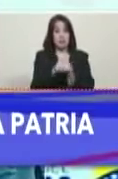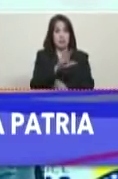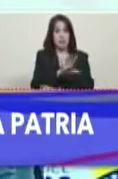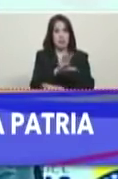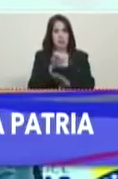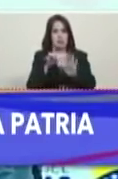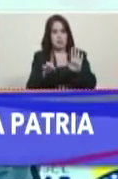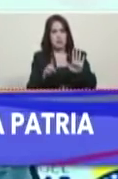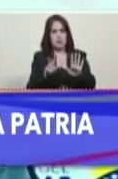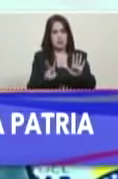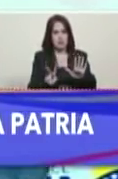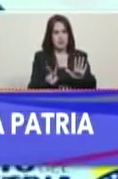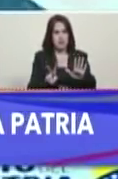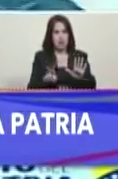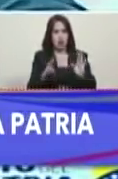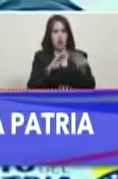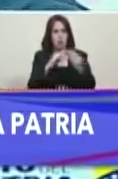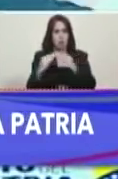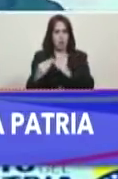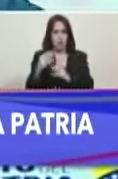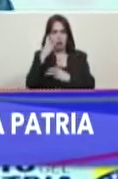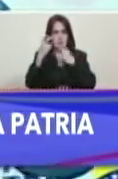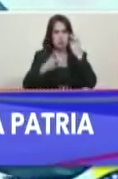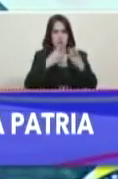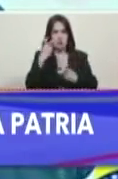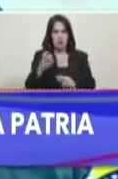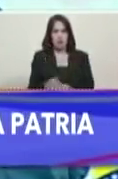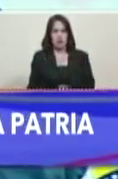13.567 comunidades ya visitadas. Ya el trabajo está